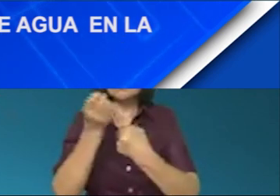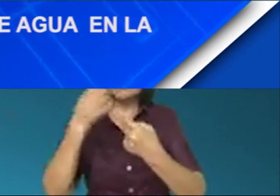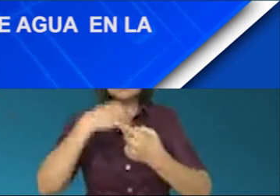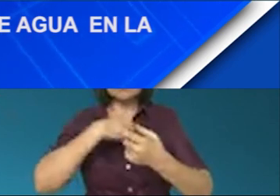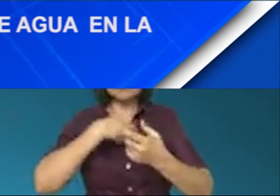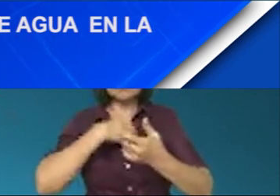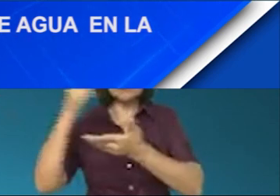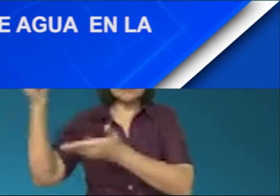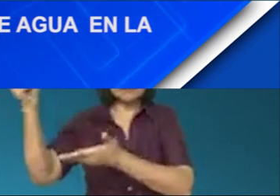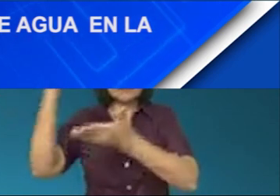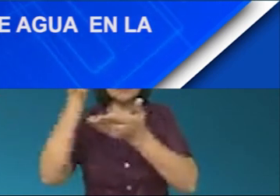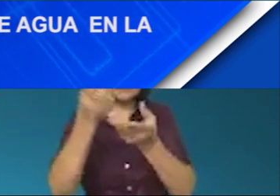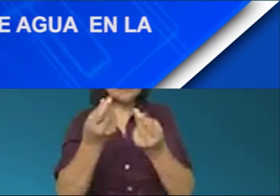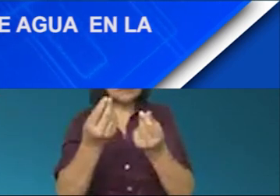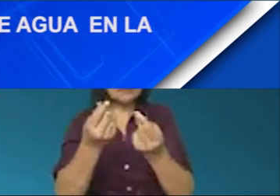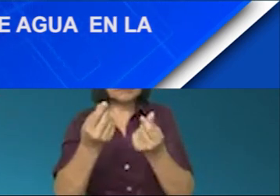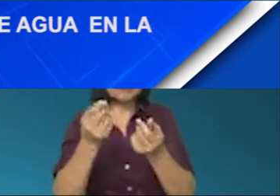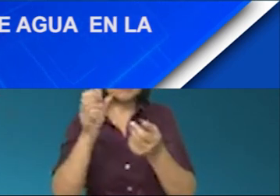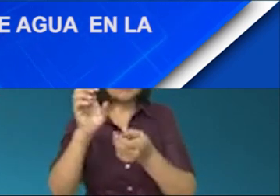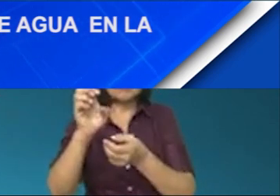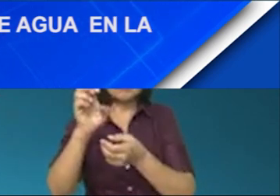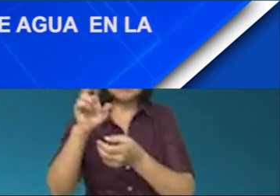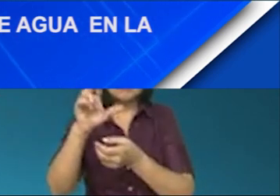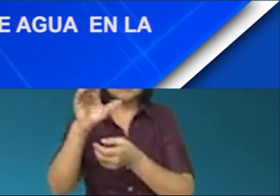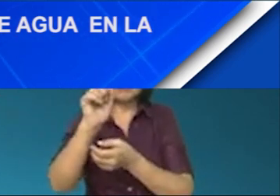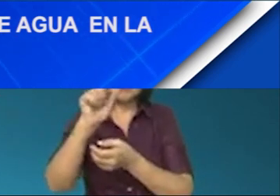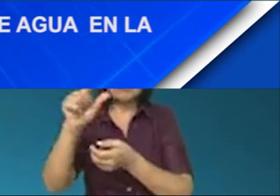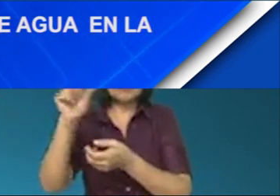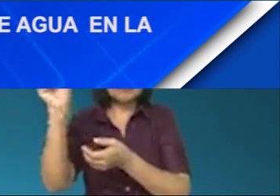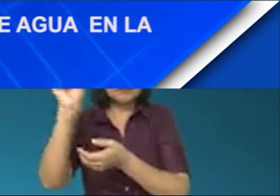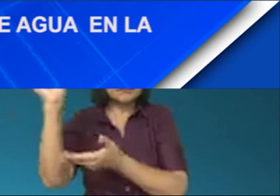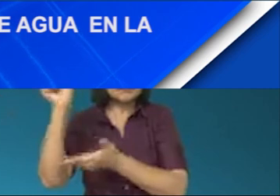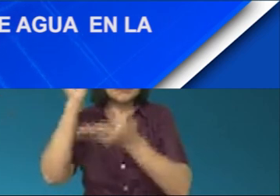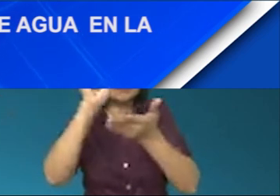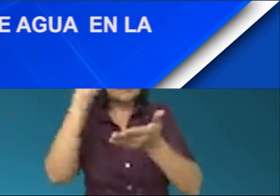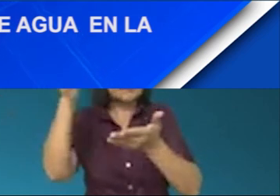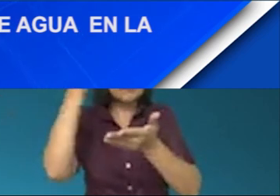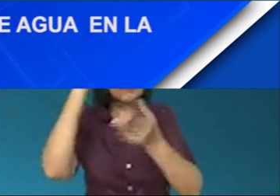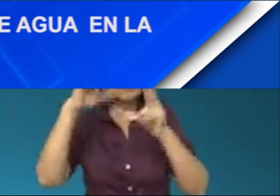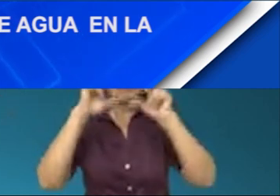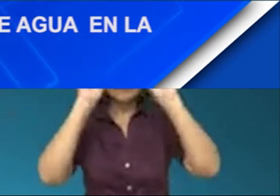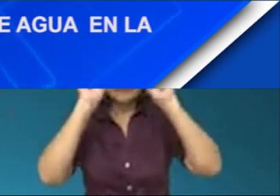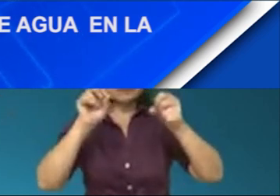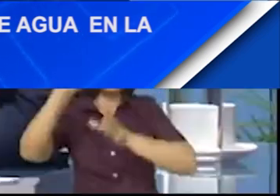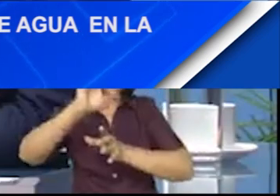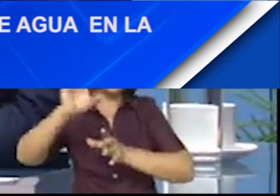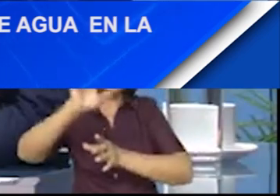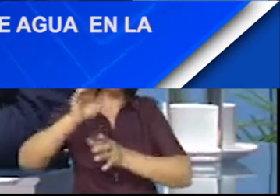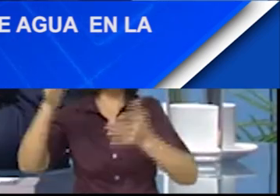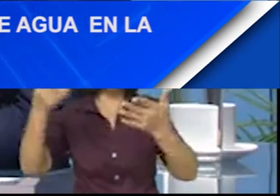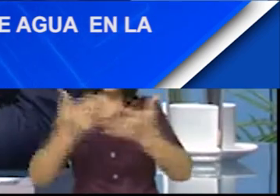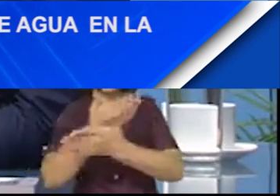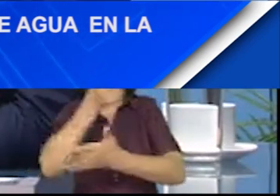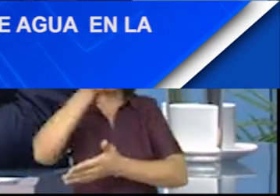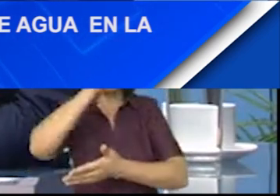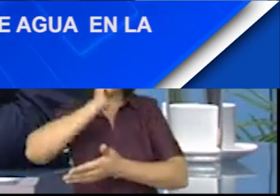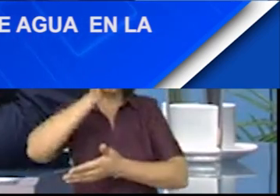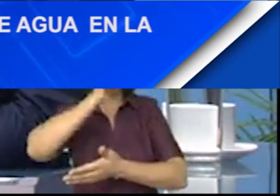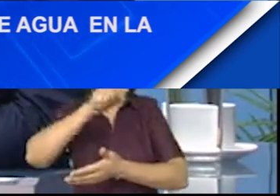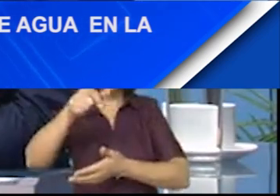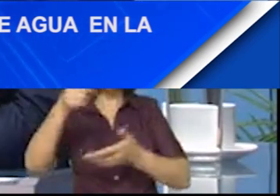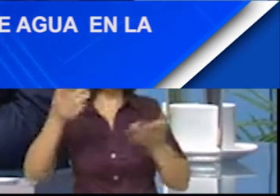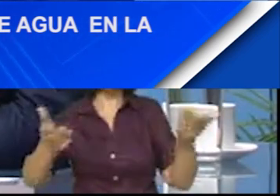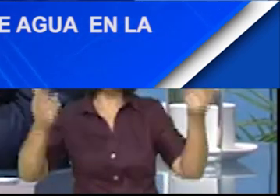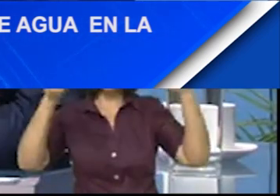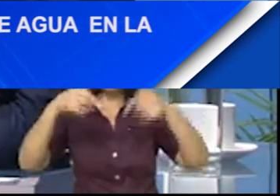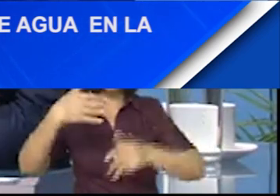decirte algo, de 18 pozos o tener 12 tanques nuevos, ¿verdad? Porque el objetivo ahora es